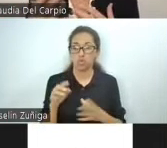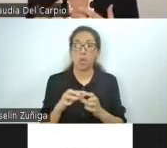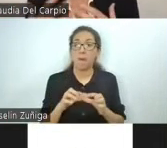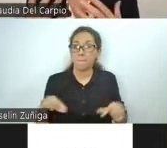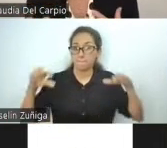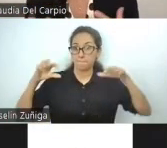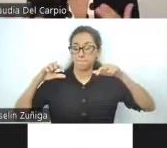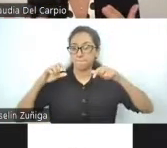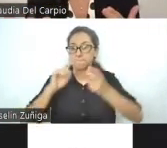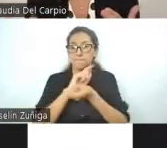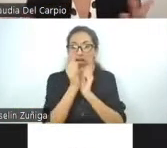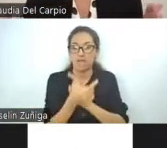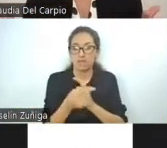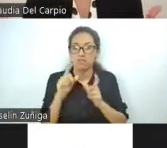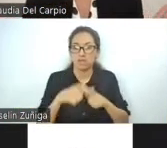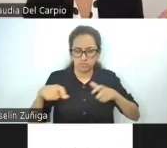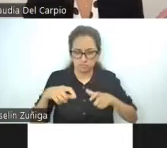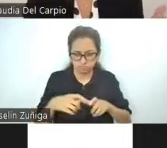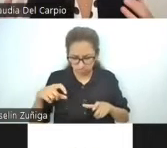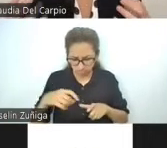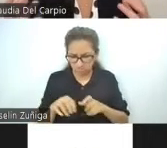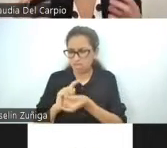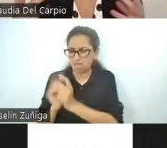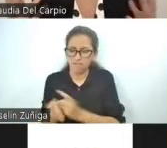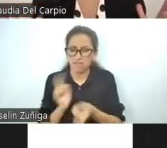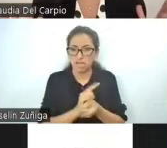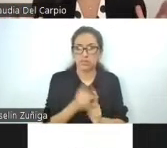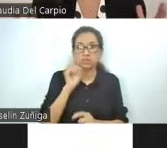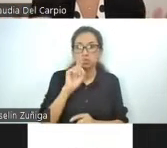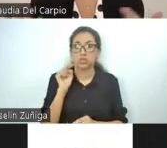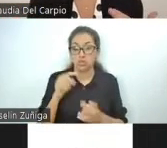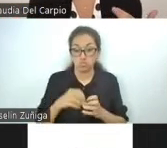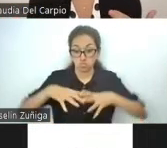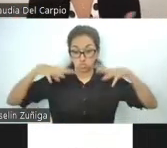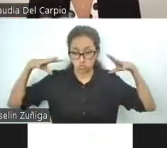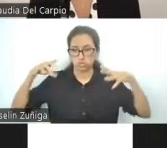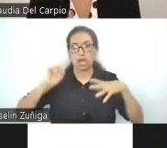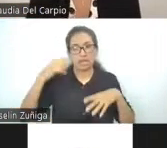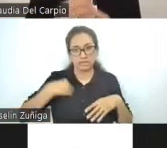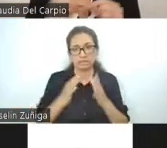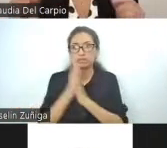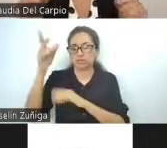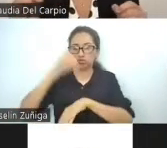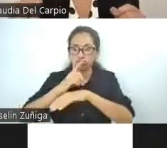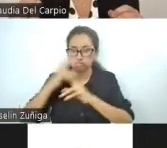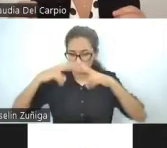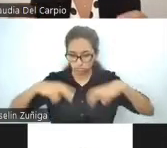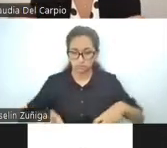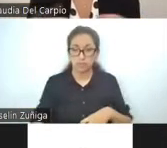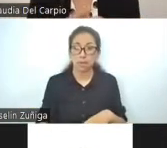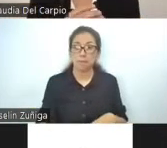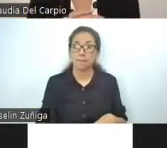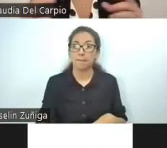que necesites cambiarte el calzón o la truza. Eso ya es muy abundante de repente y hay que evaluarlo. Pero una manchita en la truza